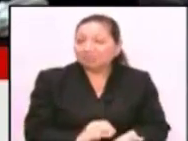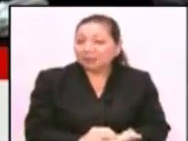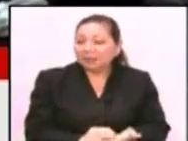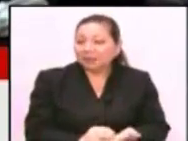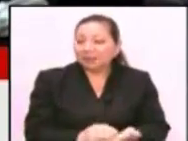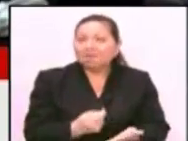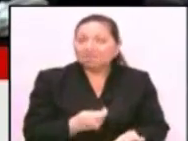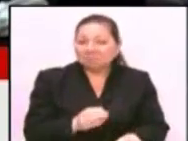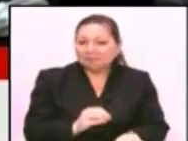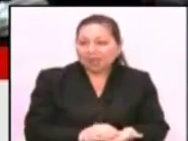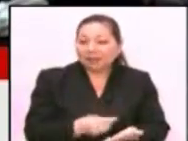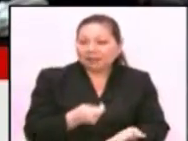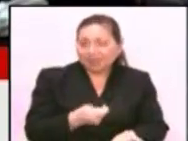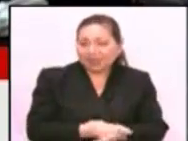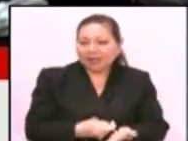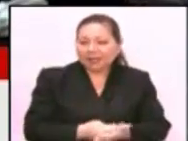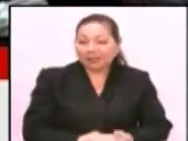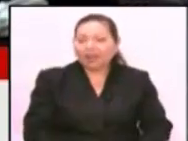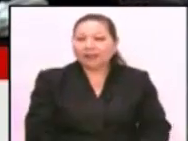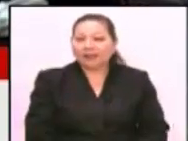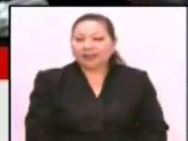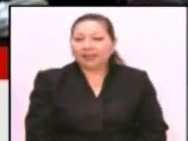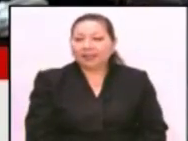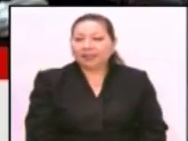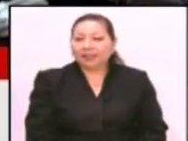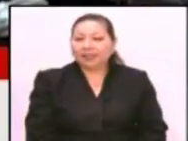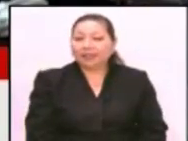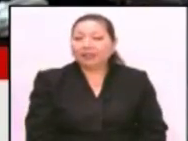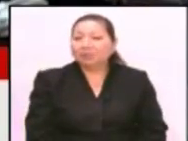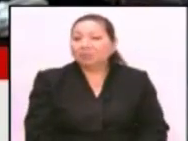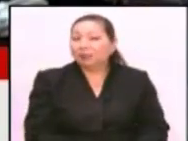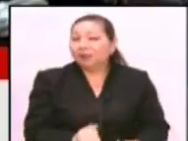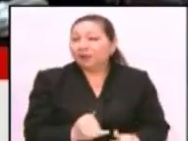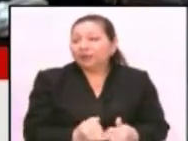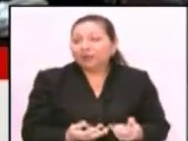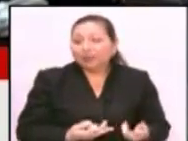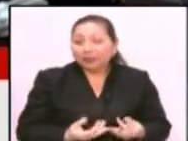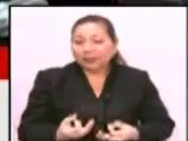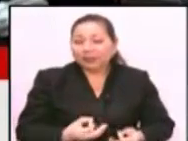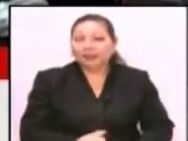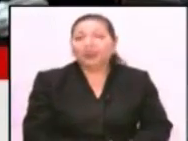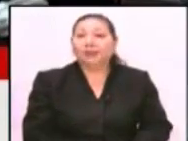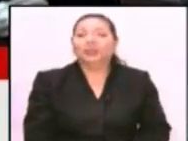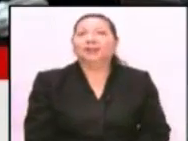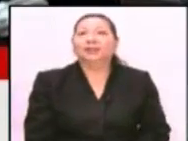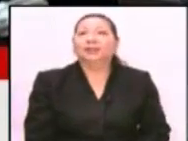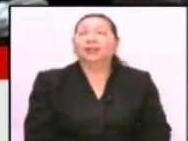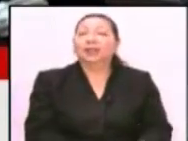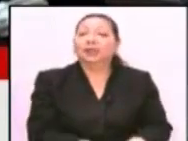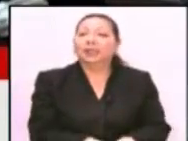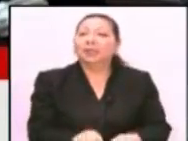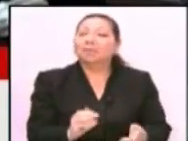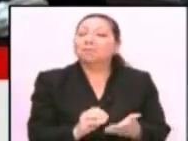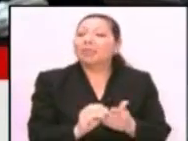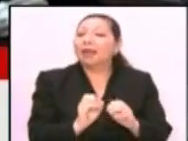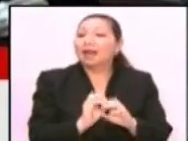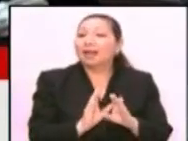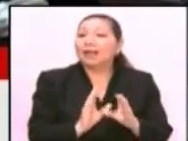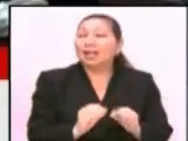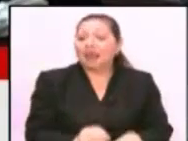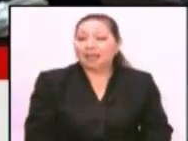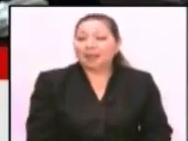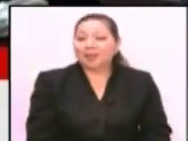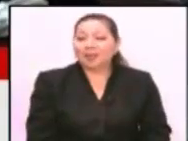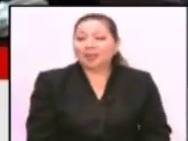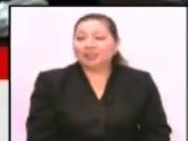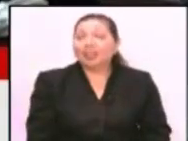más me van a pagar. Entonces hay un incentivo pecuniario. Y por último, rendición de cuentas. Estos mecanismos también son más transparentes porque, digamos,